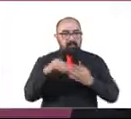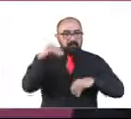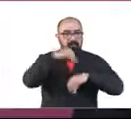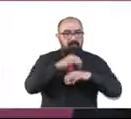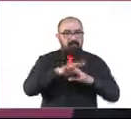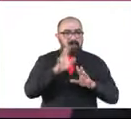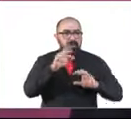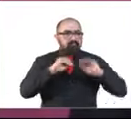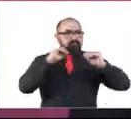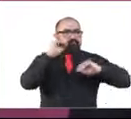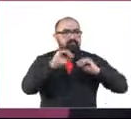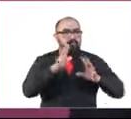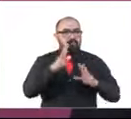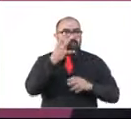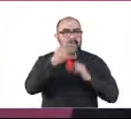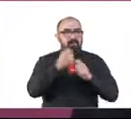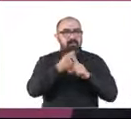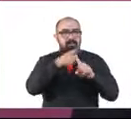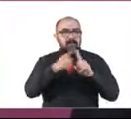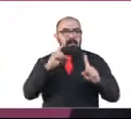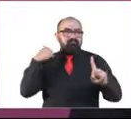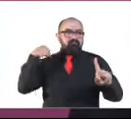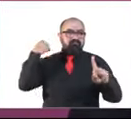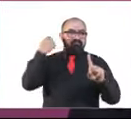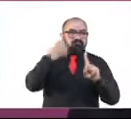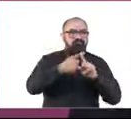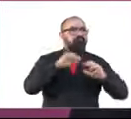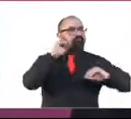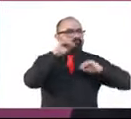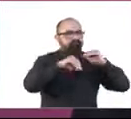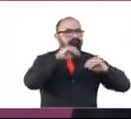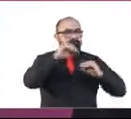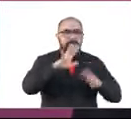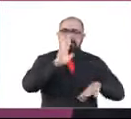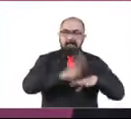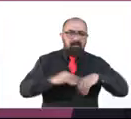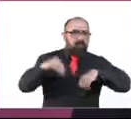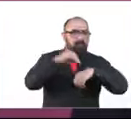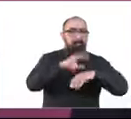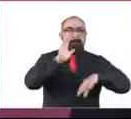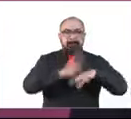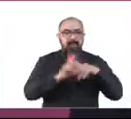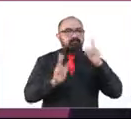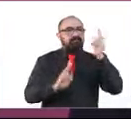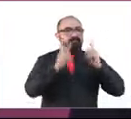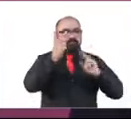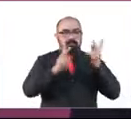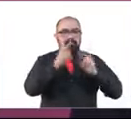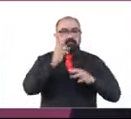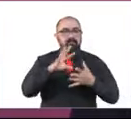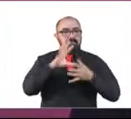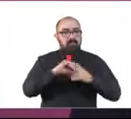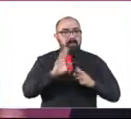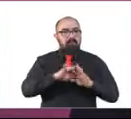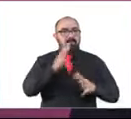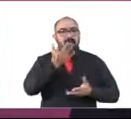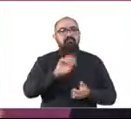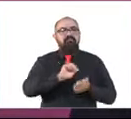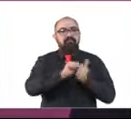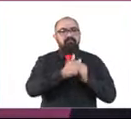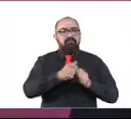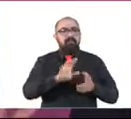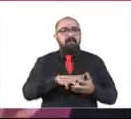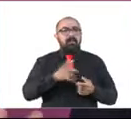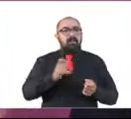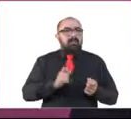4 años y medio. El otro día lo comenté ahí en la red social, la Comisión de Recursos Naturales y Desarrollo Rural tiene en